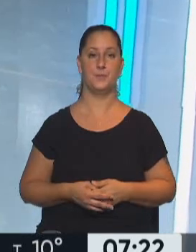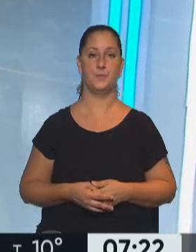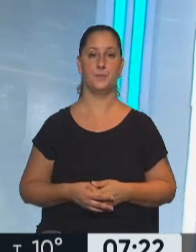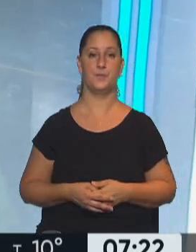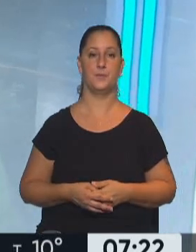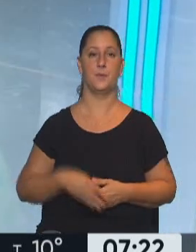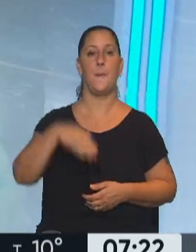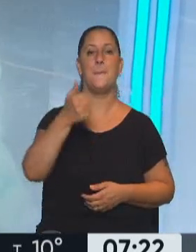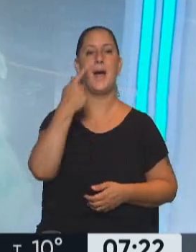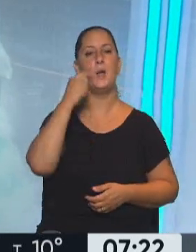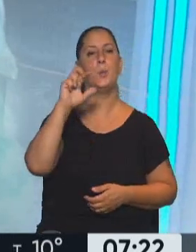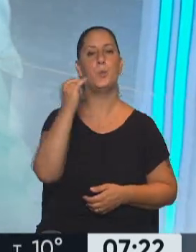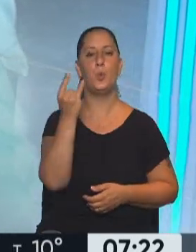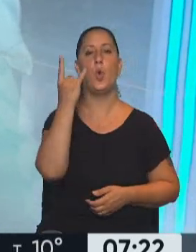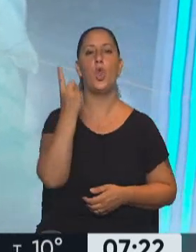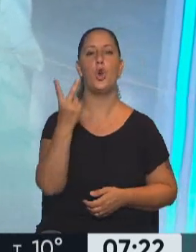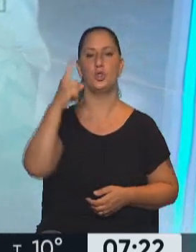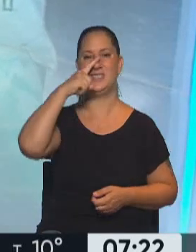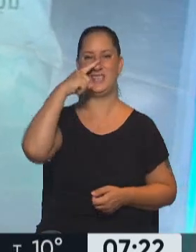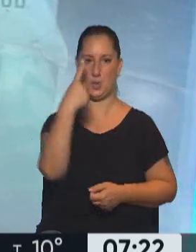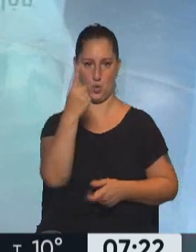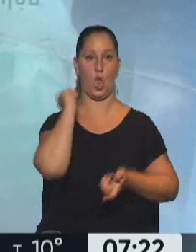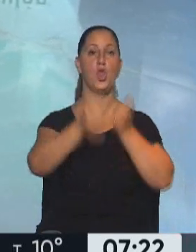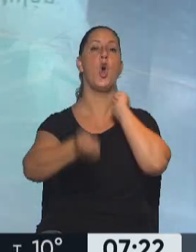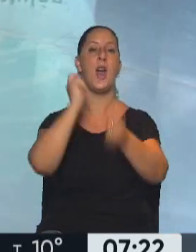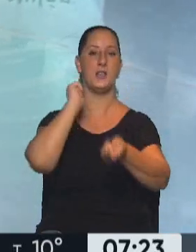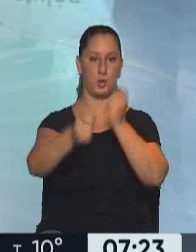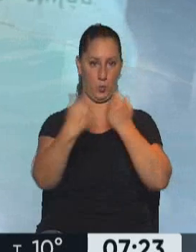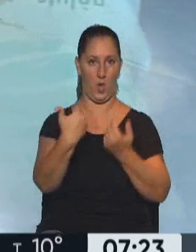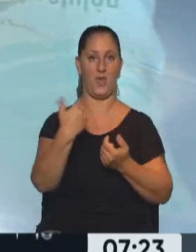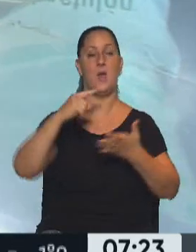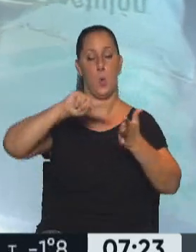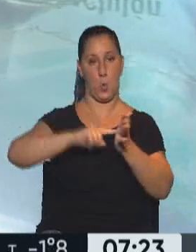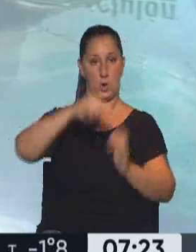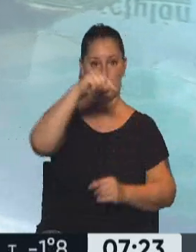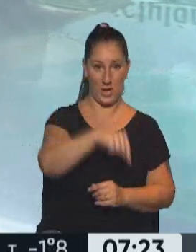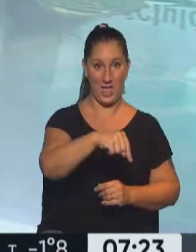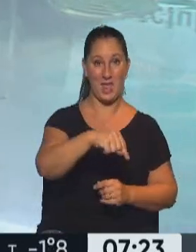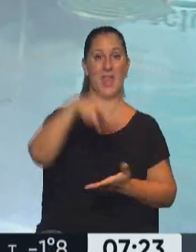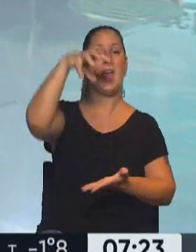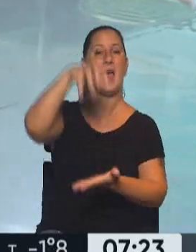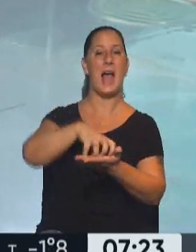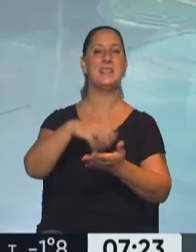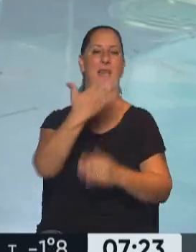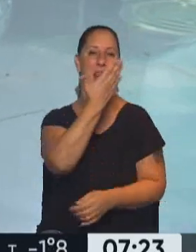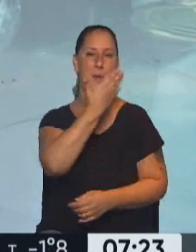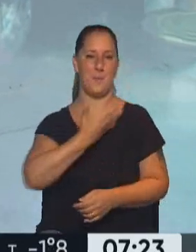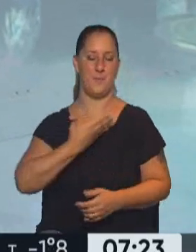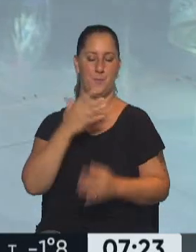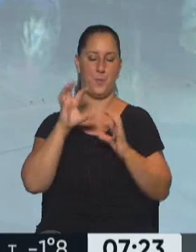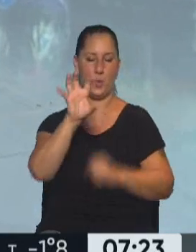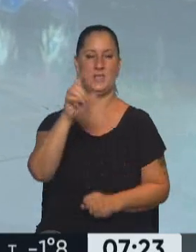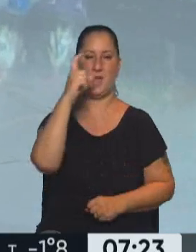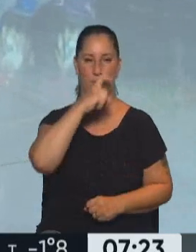Maipú 271, hacia allí pueden llevar las donaciones. Hablamos de las donaciones en la ciudad de Buenos Aires a la Casa de la Provincia de Corrientes. Y estos son